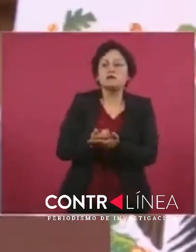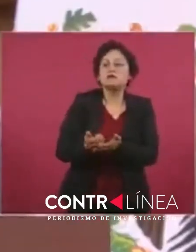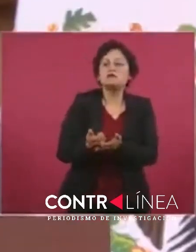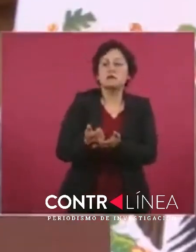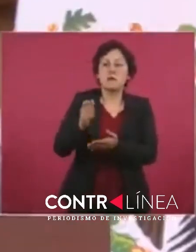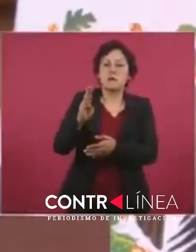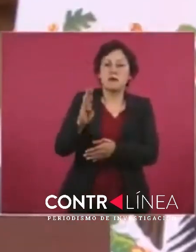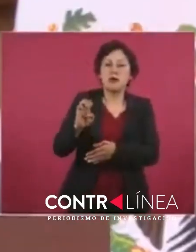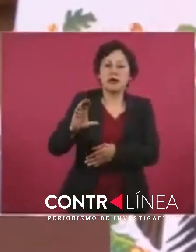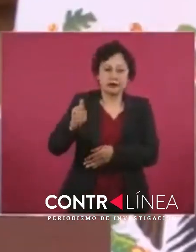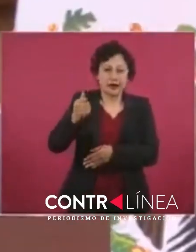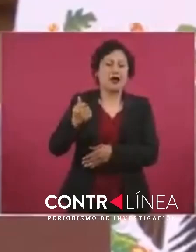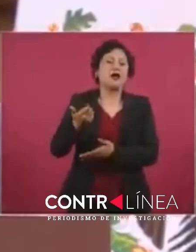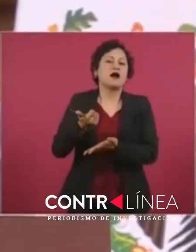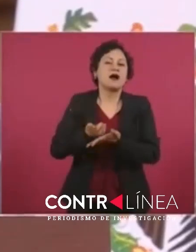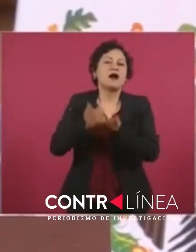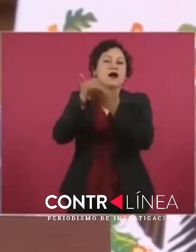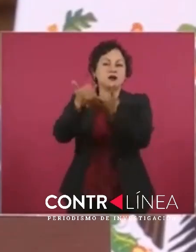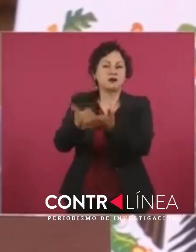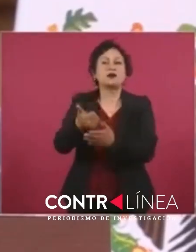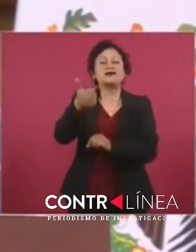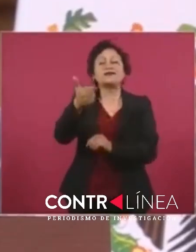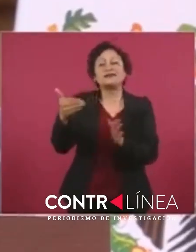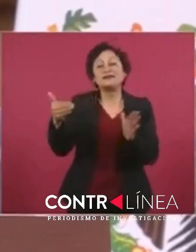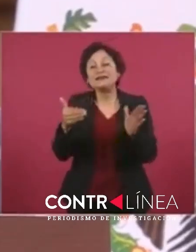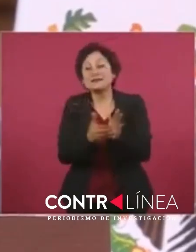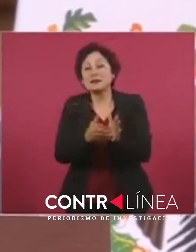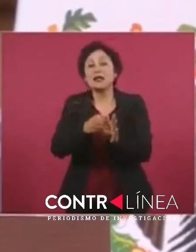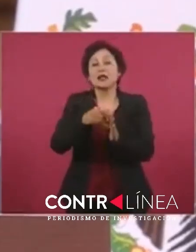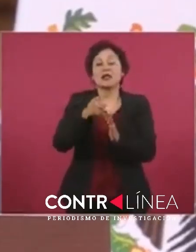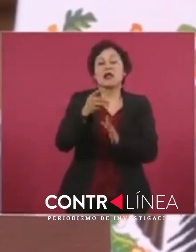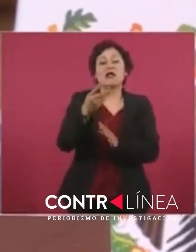pesos bimestrales.